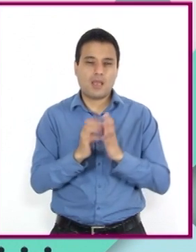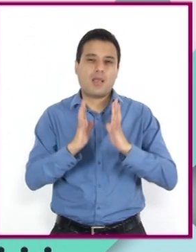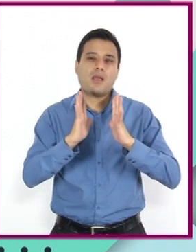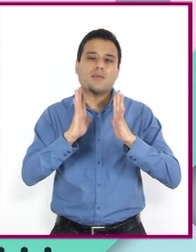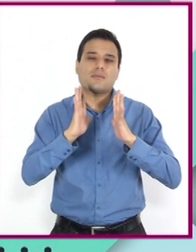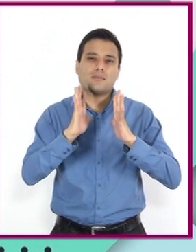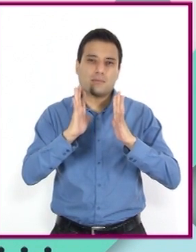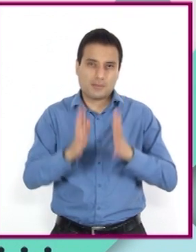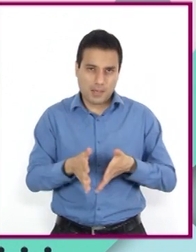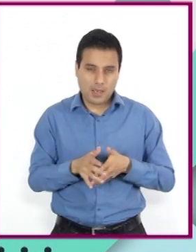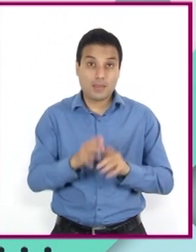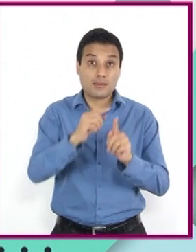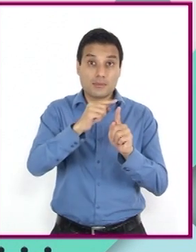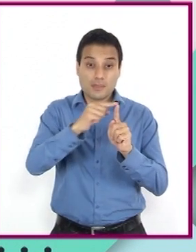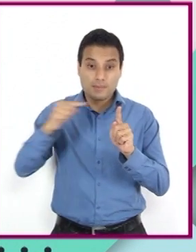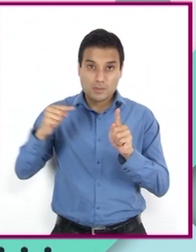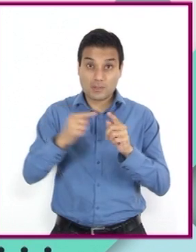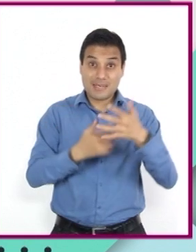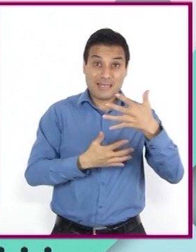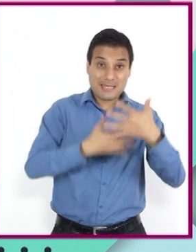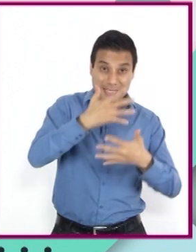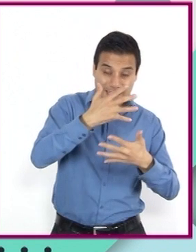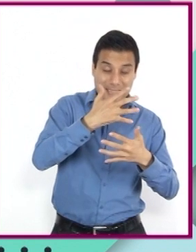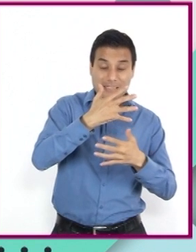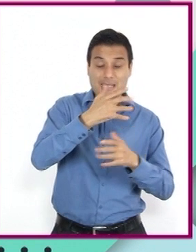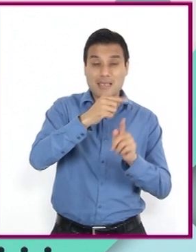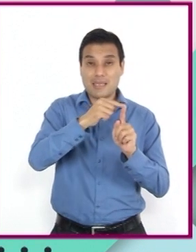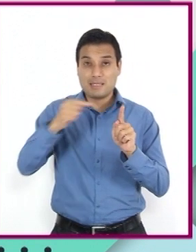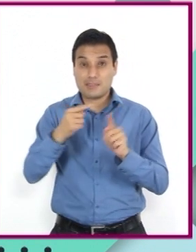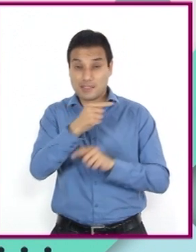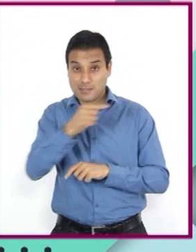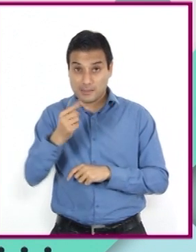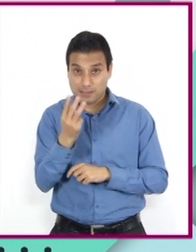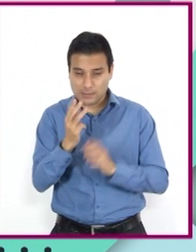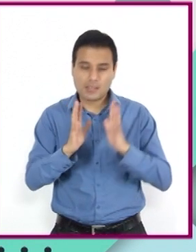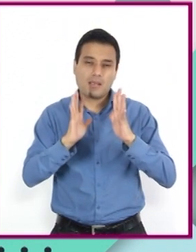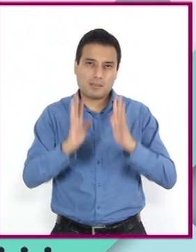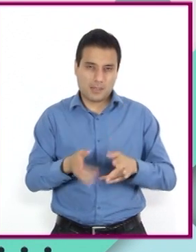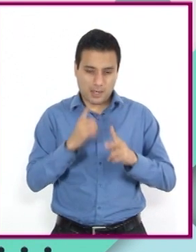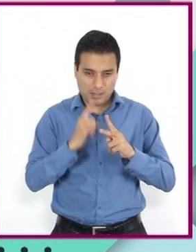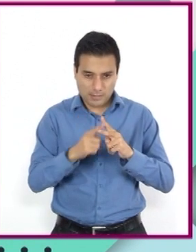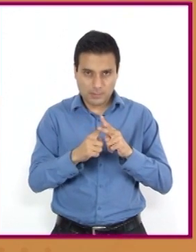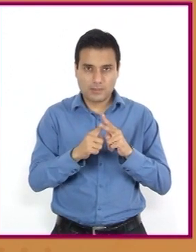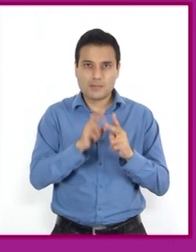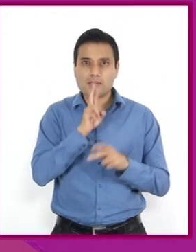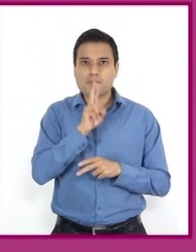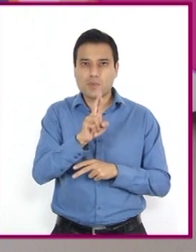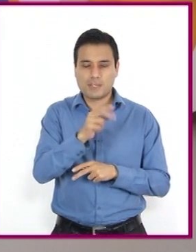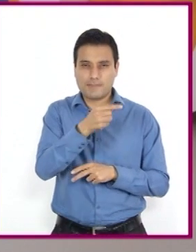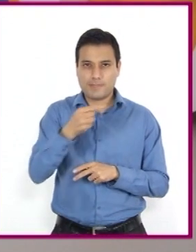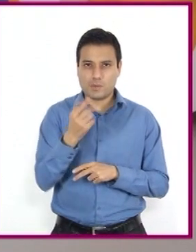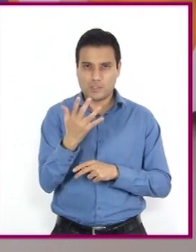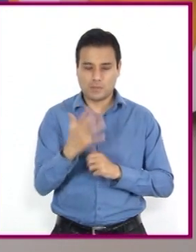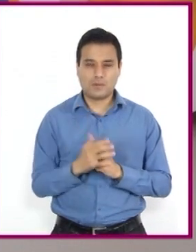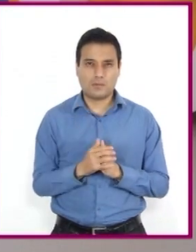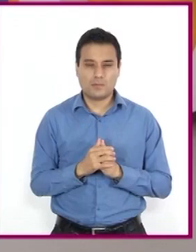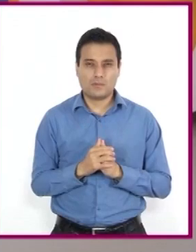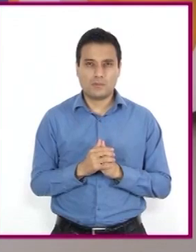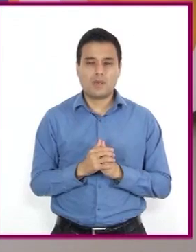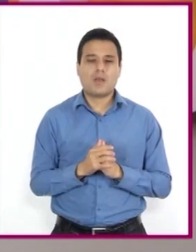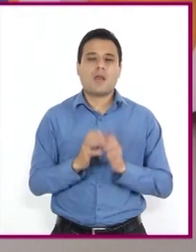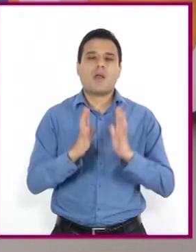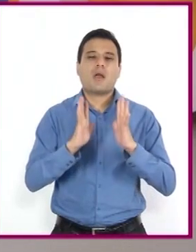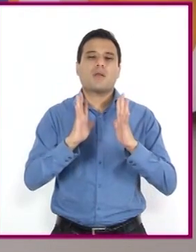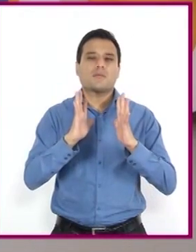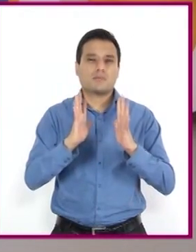la división de 15 entre 3 negativo y el resultado es 5 negativo. Entonces, nuestra